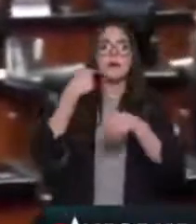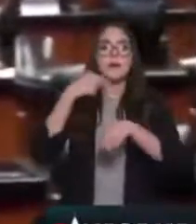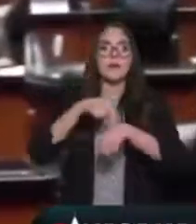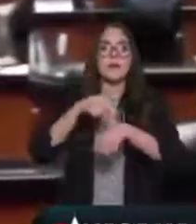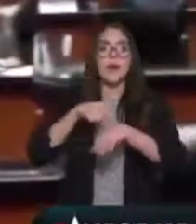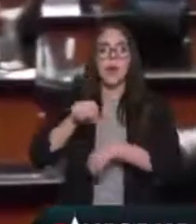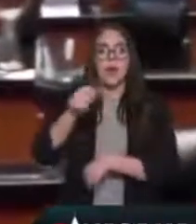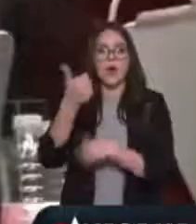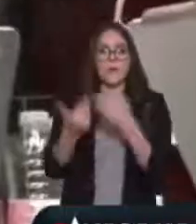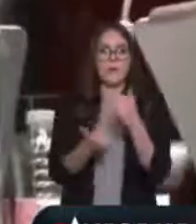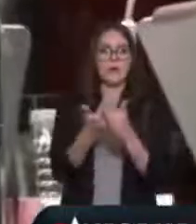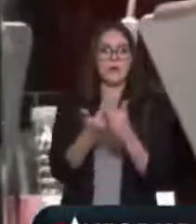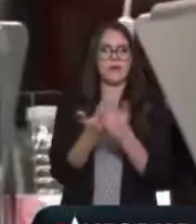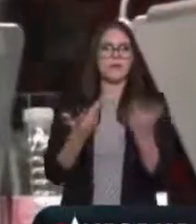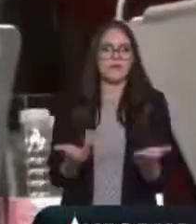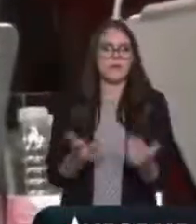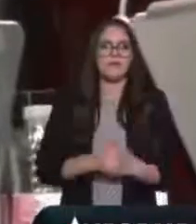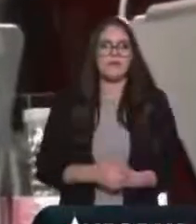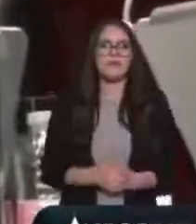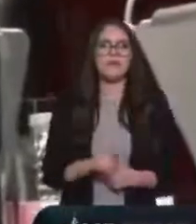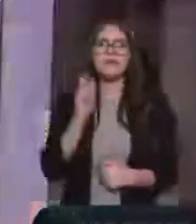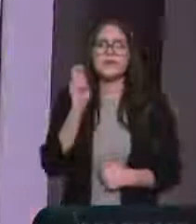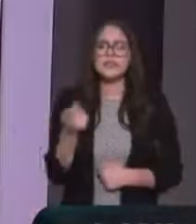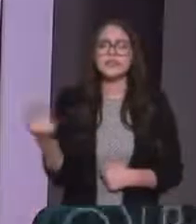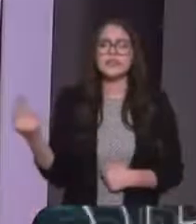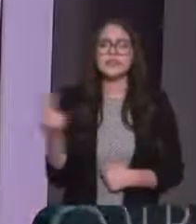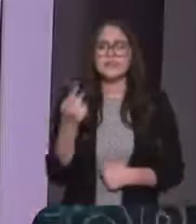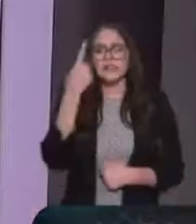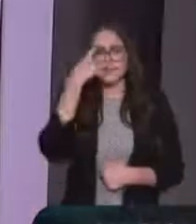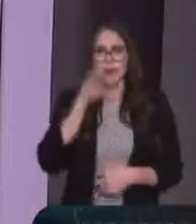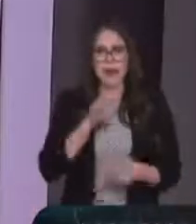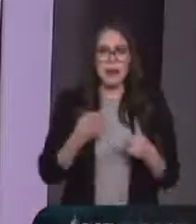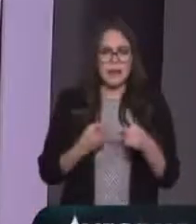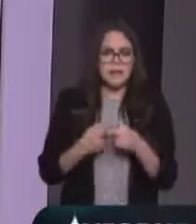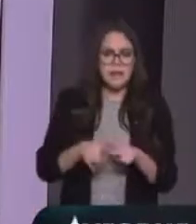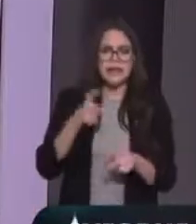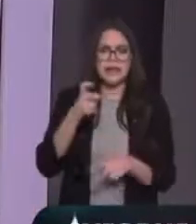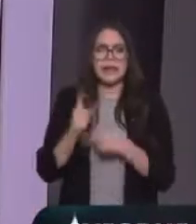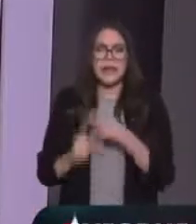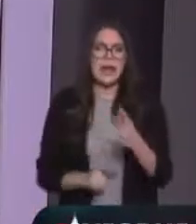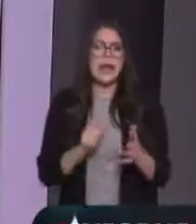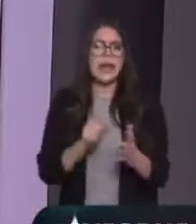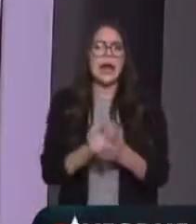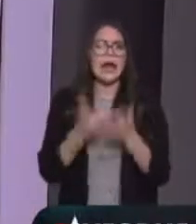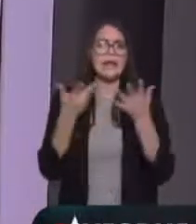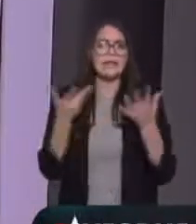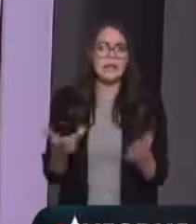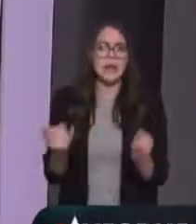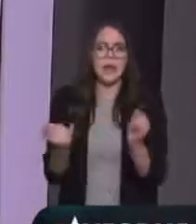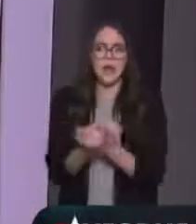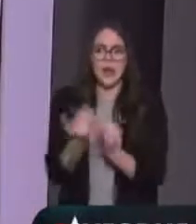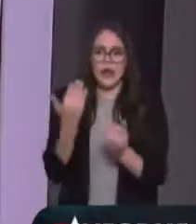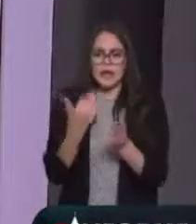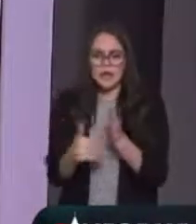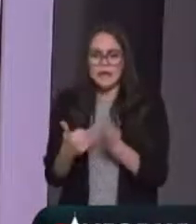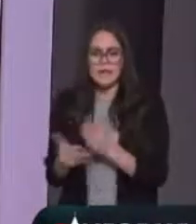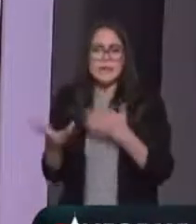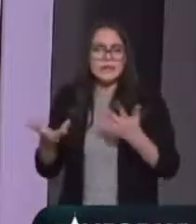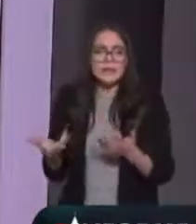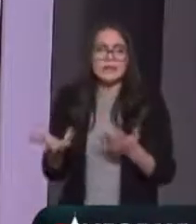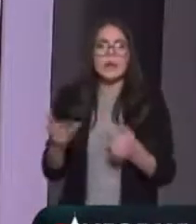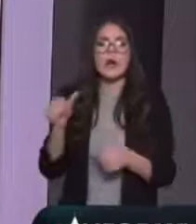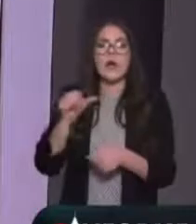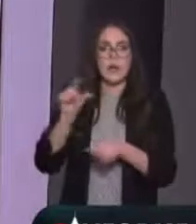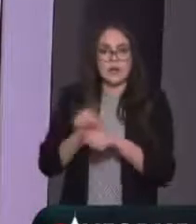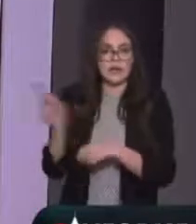horas. ¿Qué se necesita para materializar esta ley, que es el centro de lo que se aprobó? Además de esta pregunta,